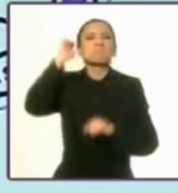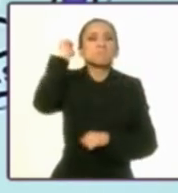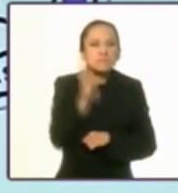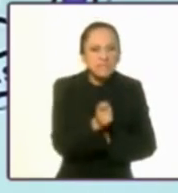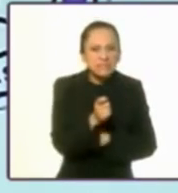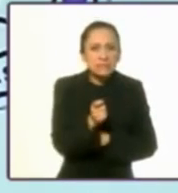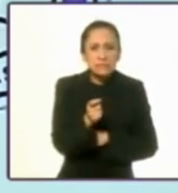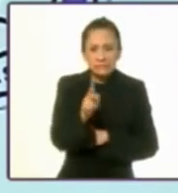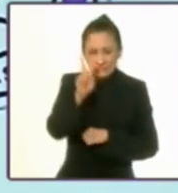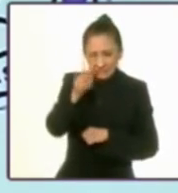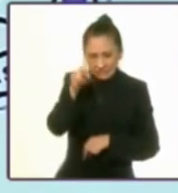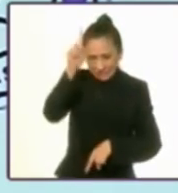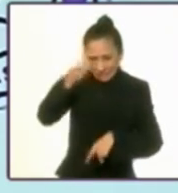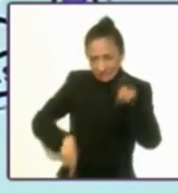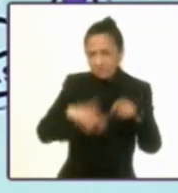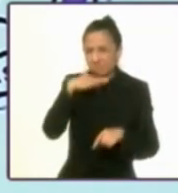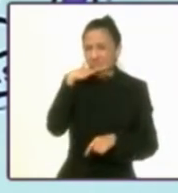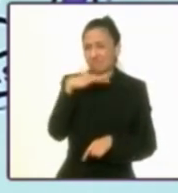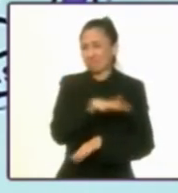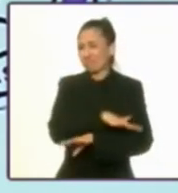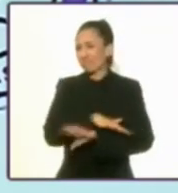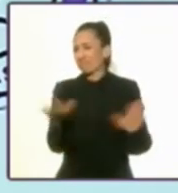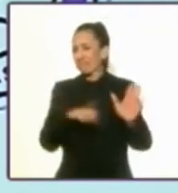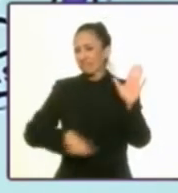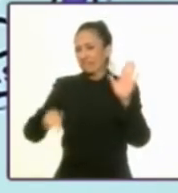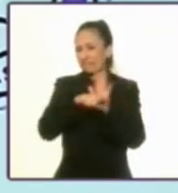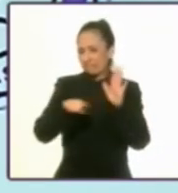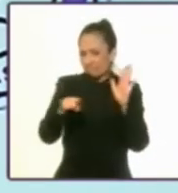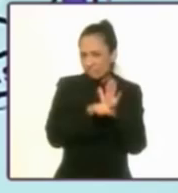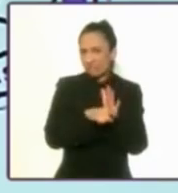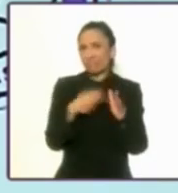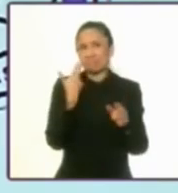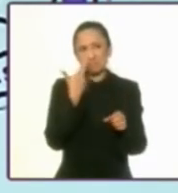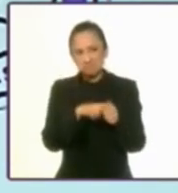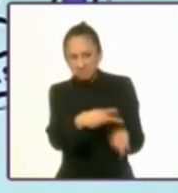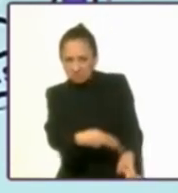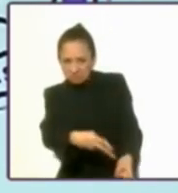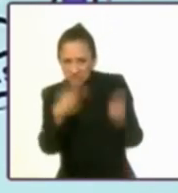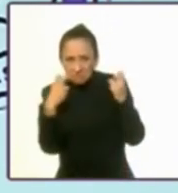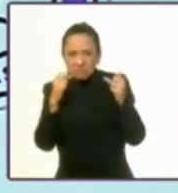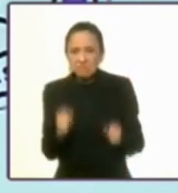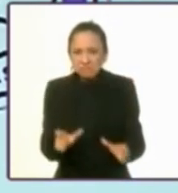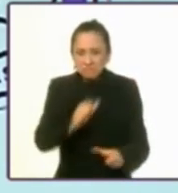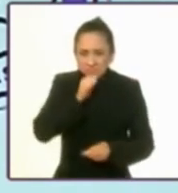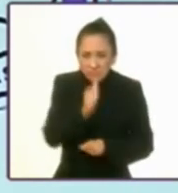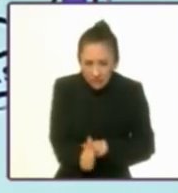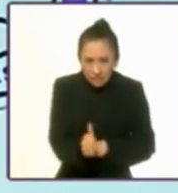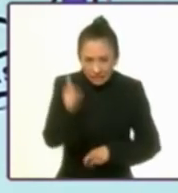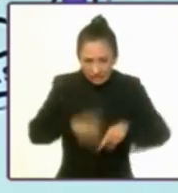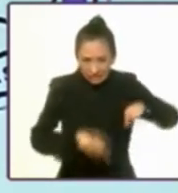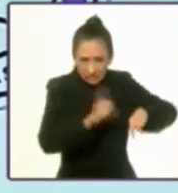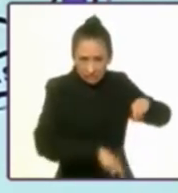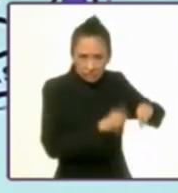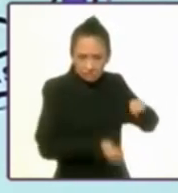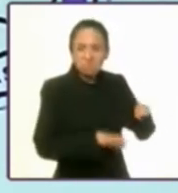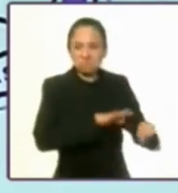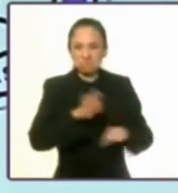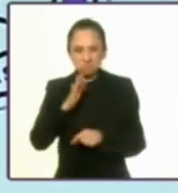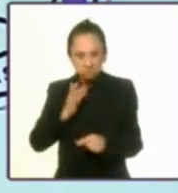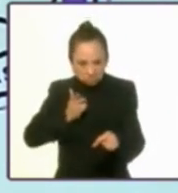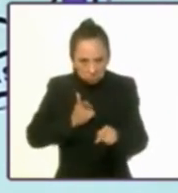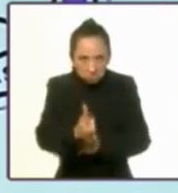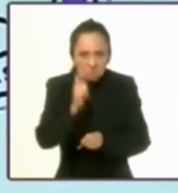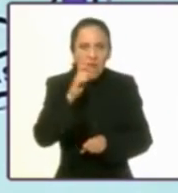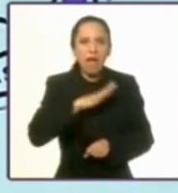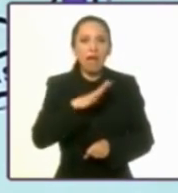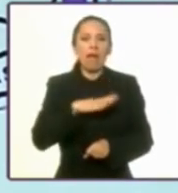podredumbre de la delincuencia y la inseguridad si hubieran todo el potencial que tenemos enfrente yo no tengo miedo de